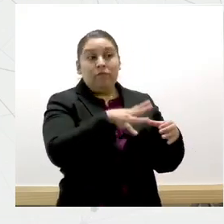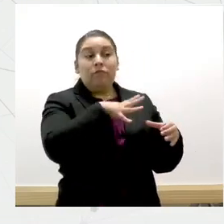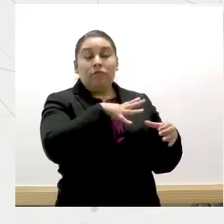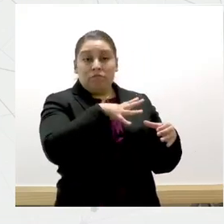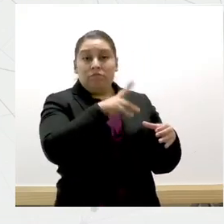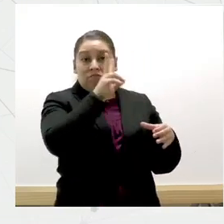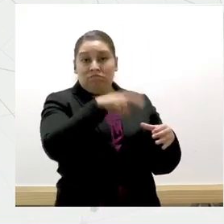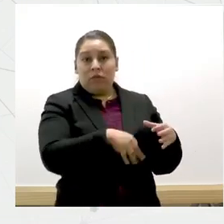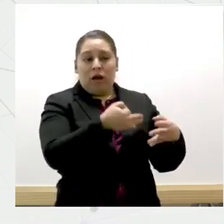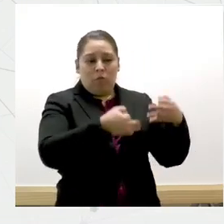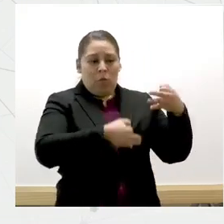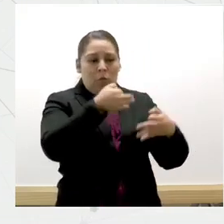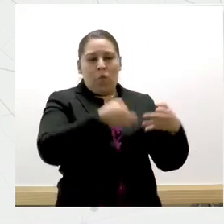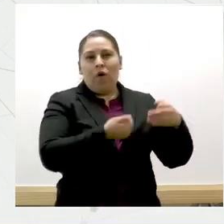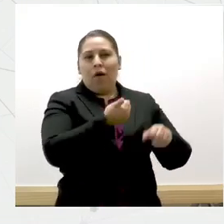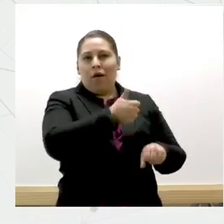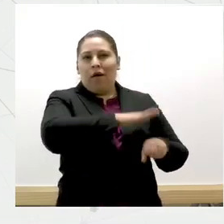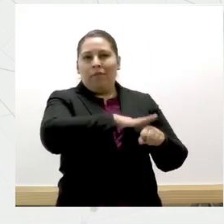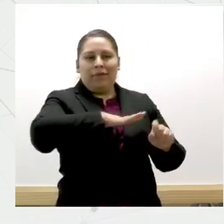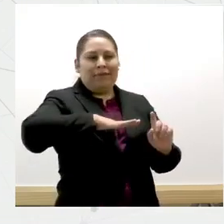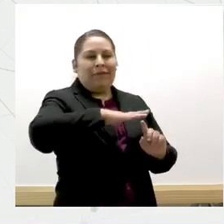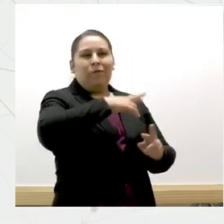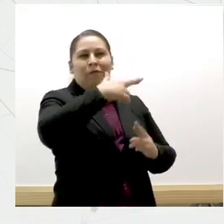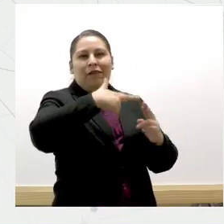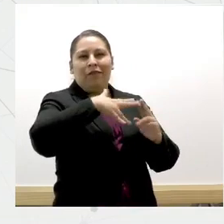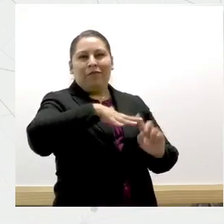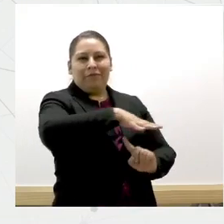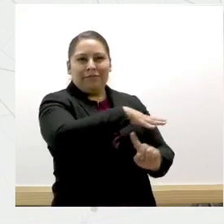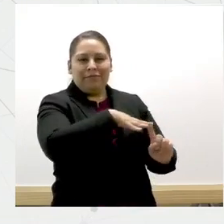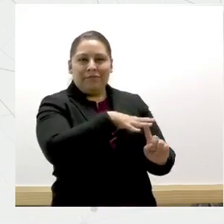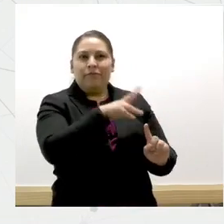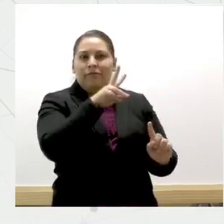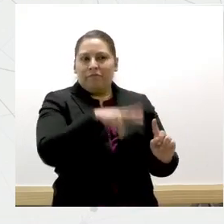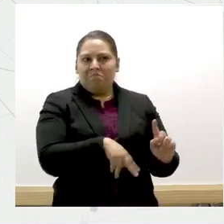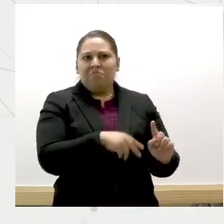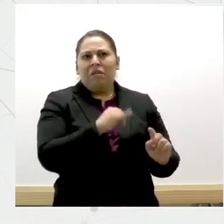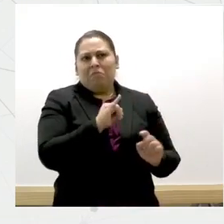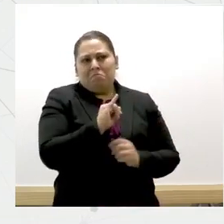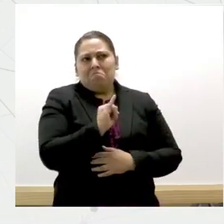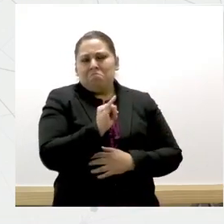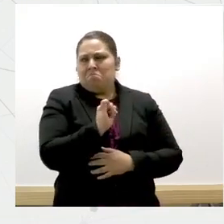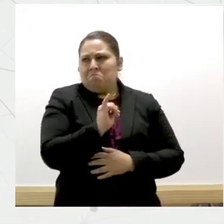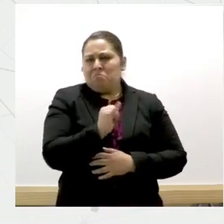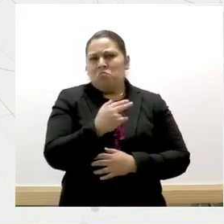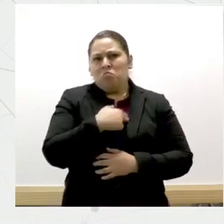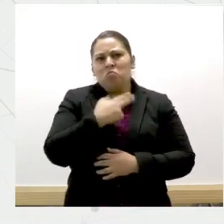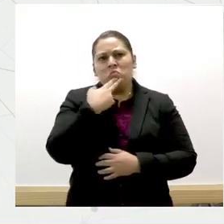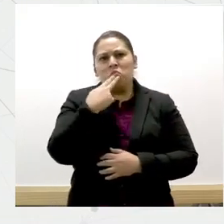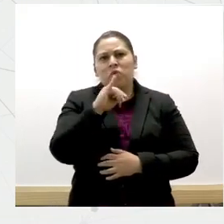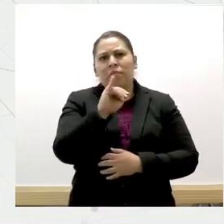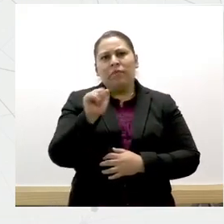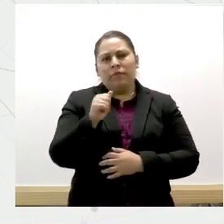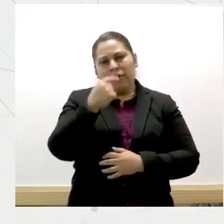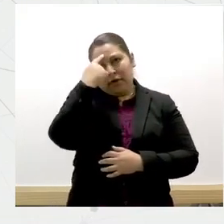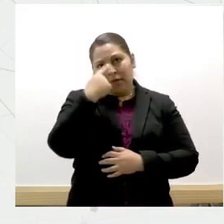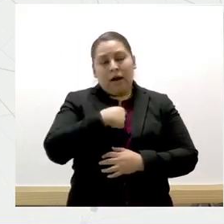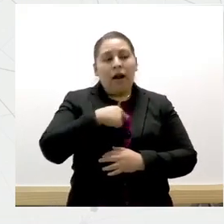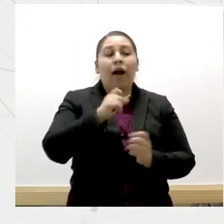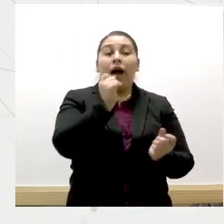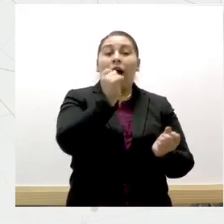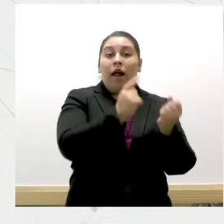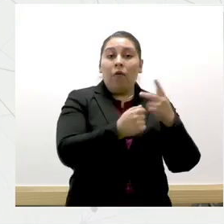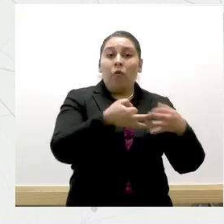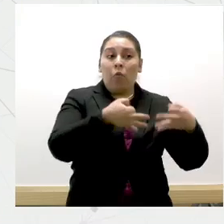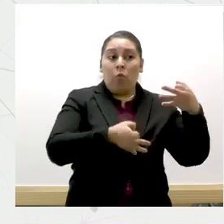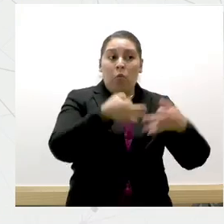los tribunales administrativos regionales que llegan a la conclusión de que sí, cuando vinculan en distintos procesos que conducen a que una persona